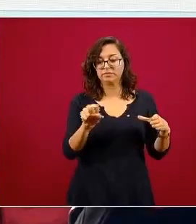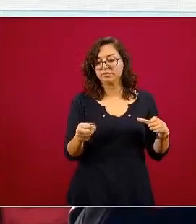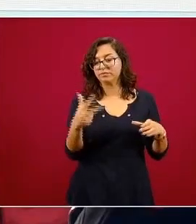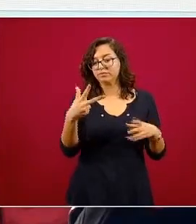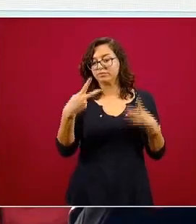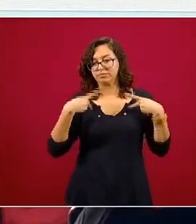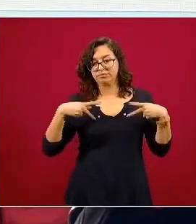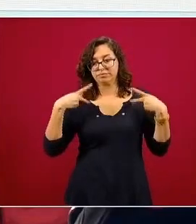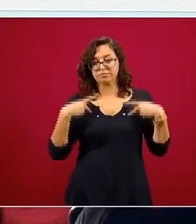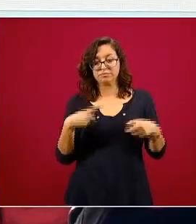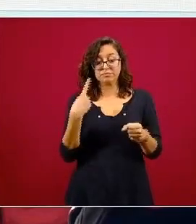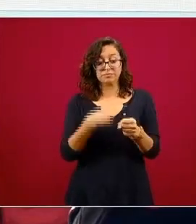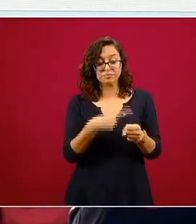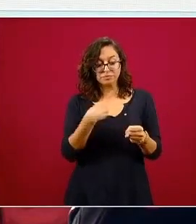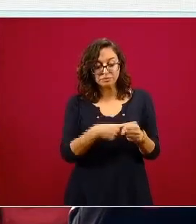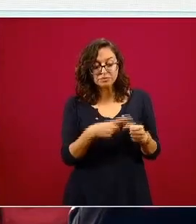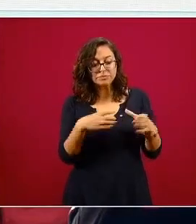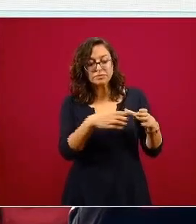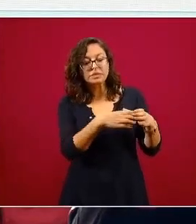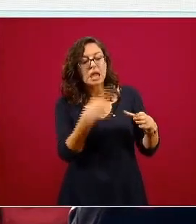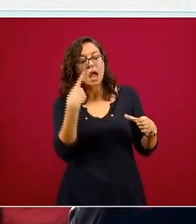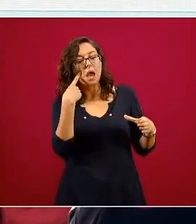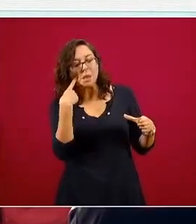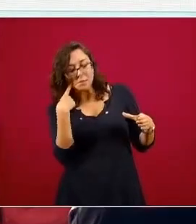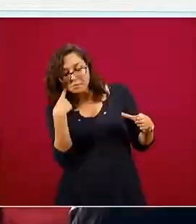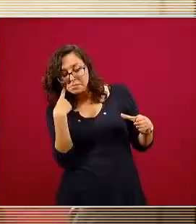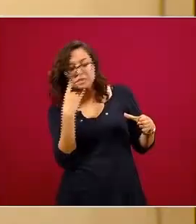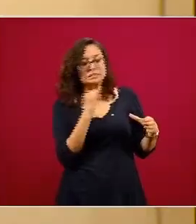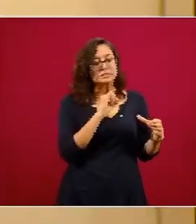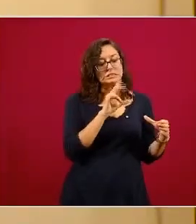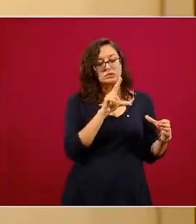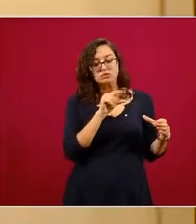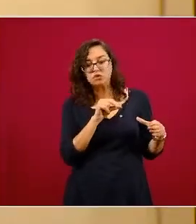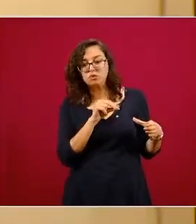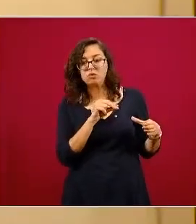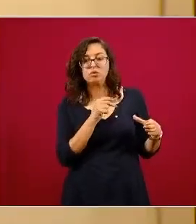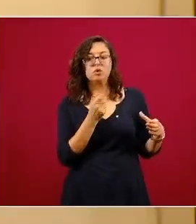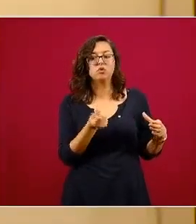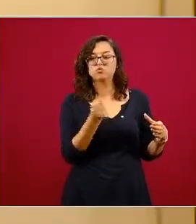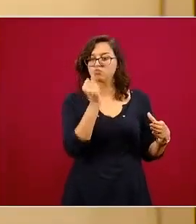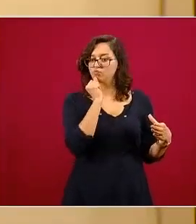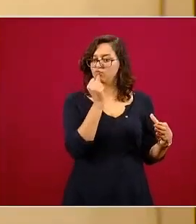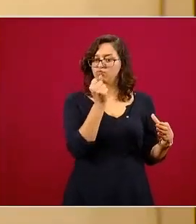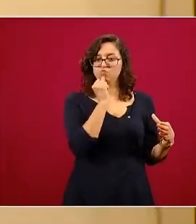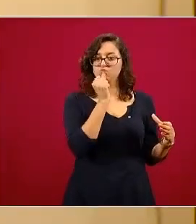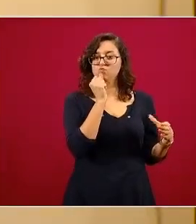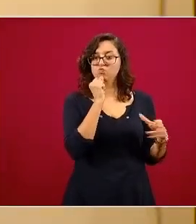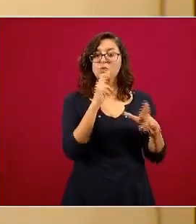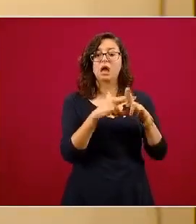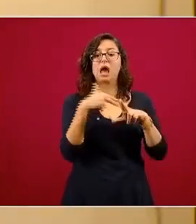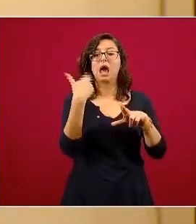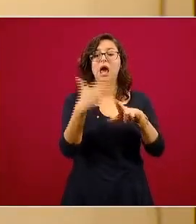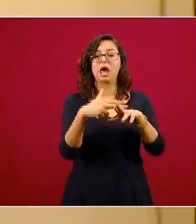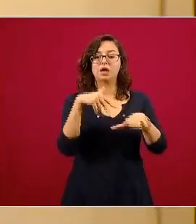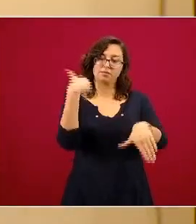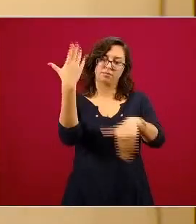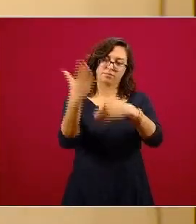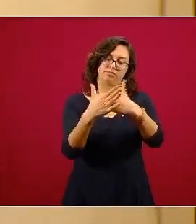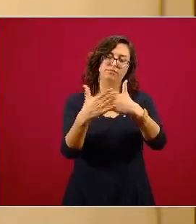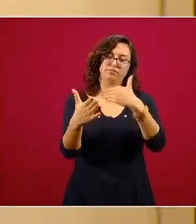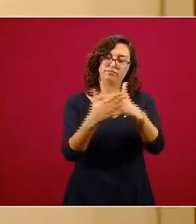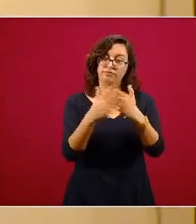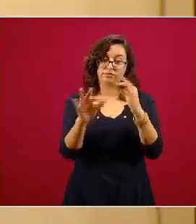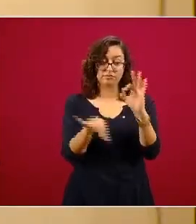pacientes. Los resultados o cómo va el estudio no lo vamos a saber hasta que se termine el estudio y